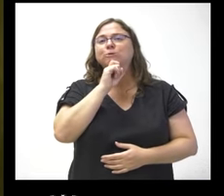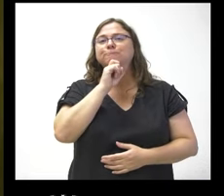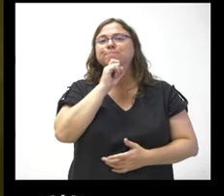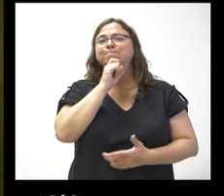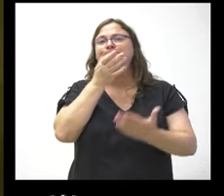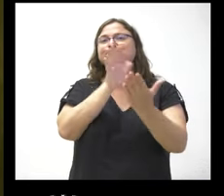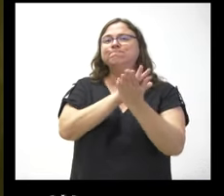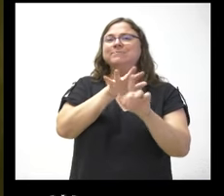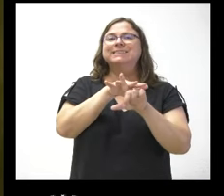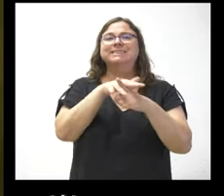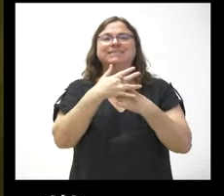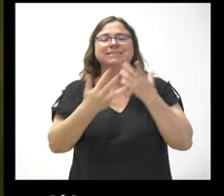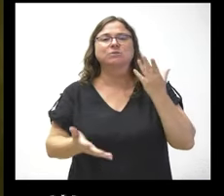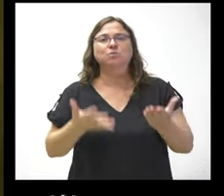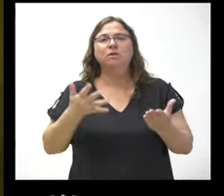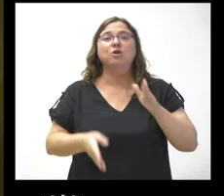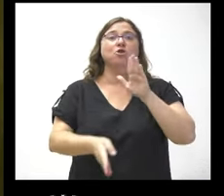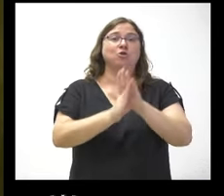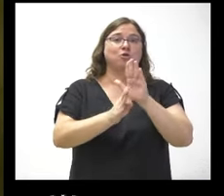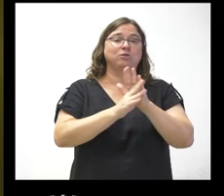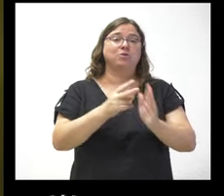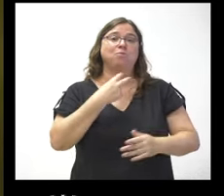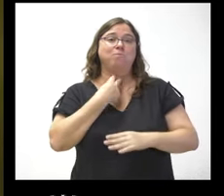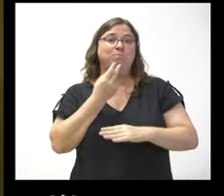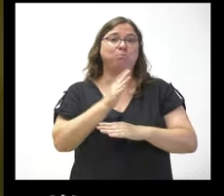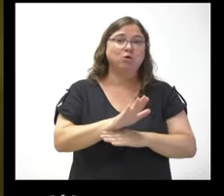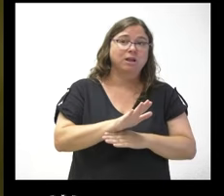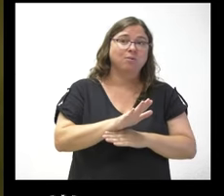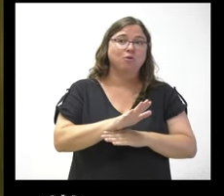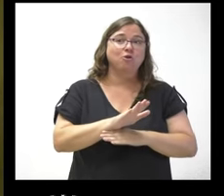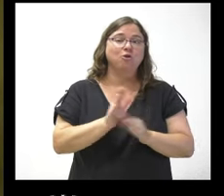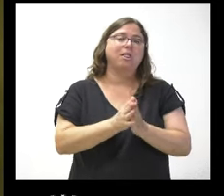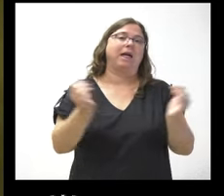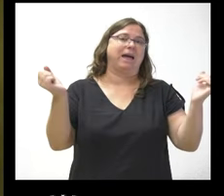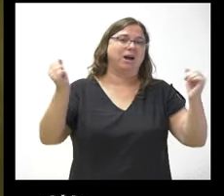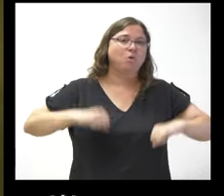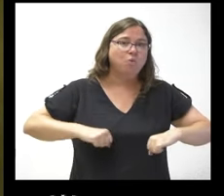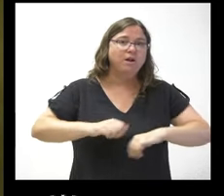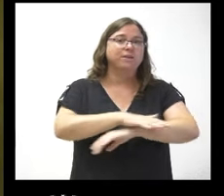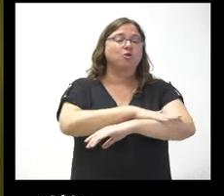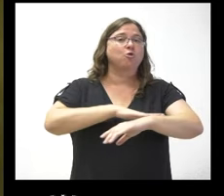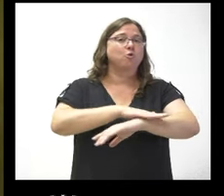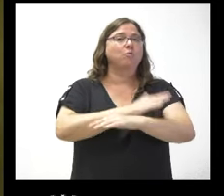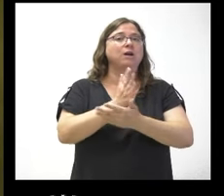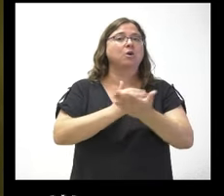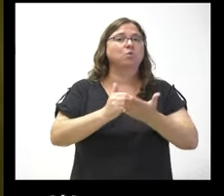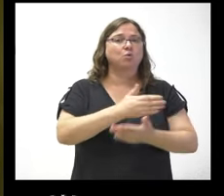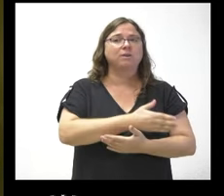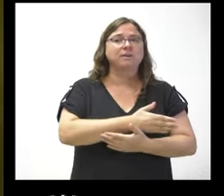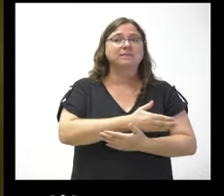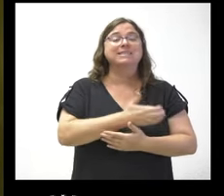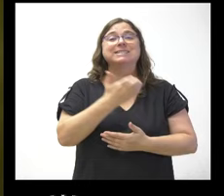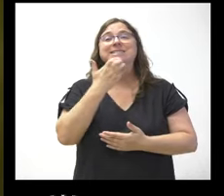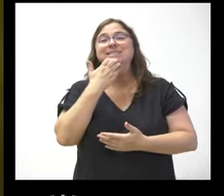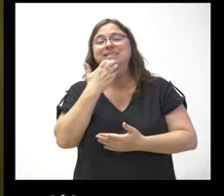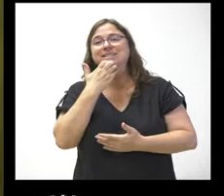esta situación de seguir ejerciendo de portavoz de de los acuerdos del gobierno autonómico eh sin